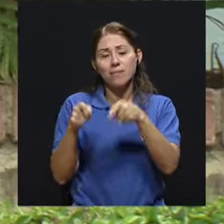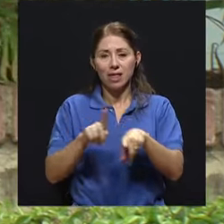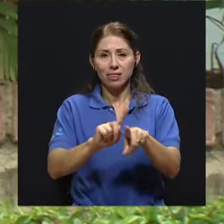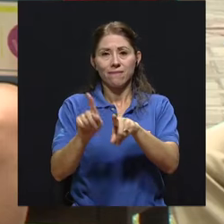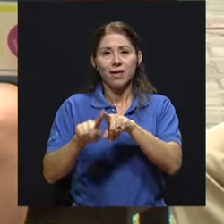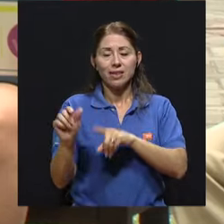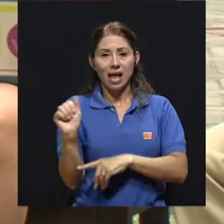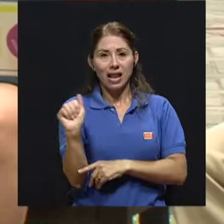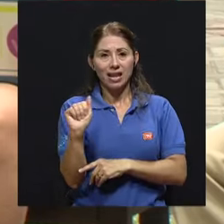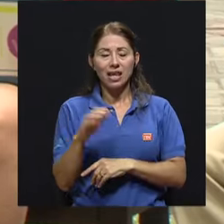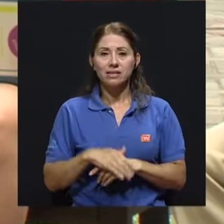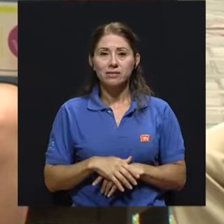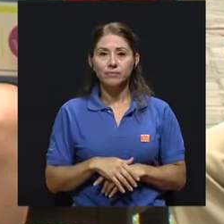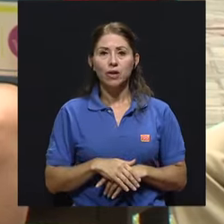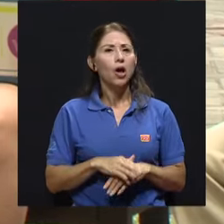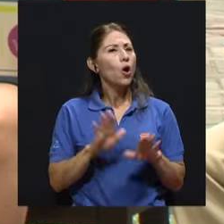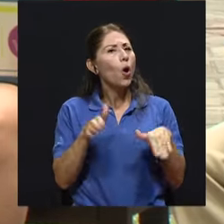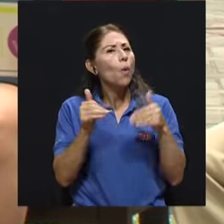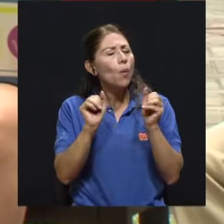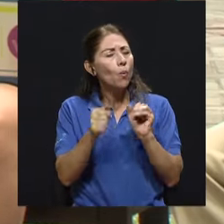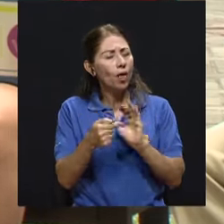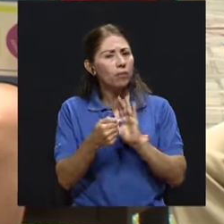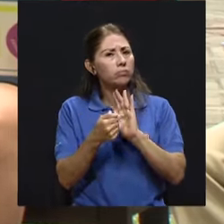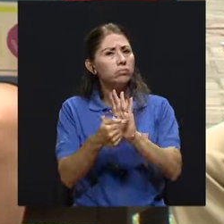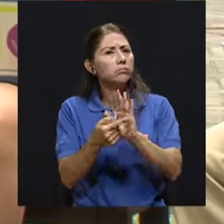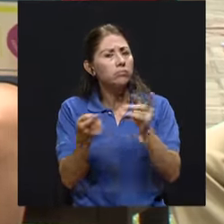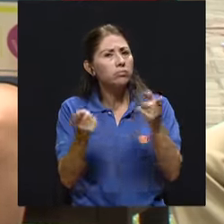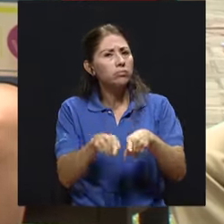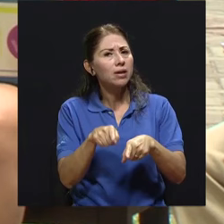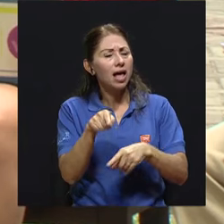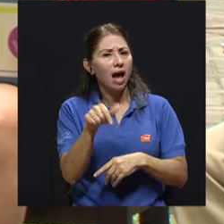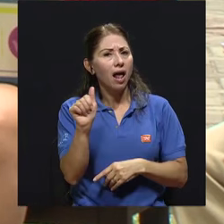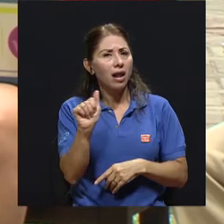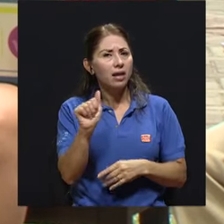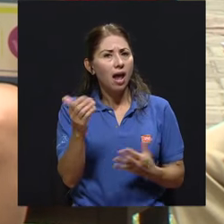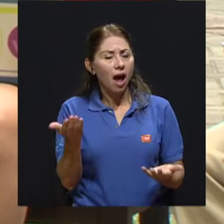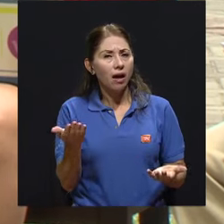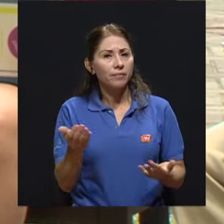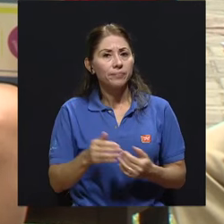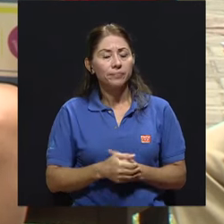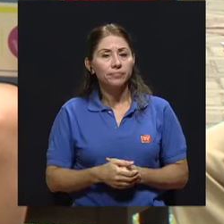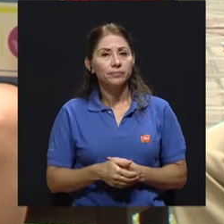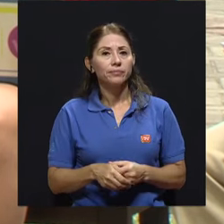pueden presentar. ¿Cómo se puede manifestar esa alergia, doctor? Sí,